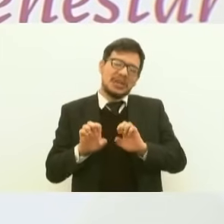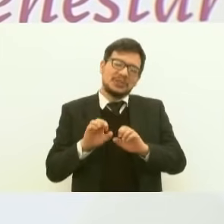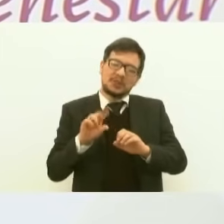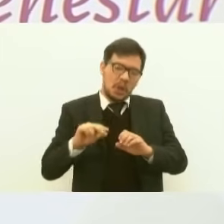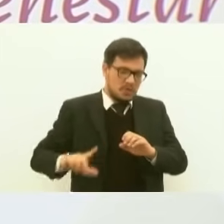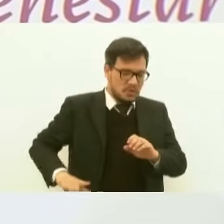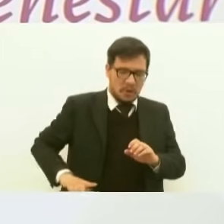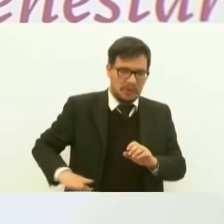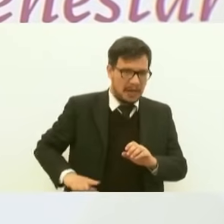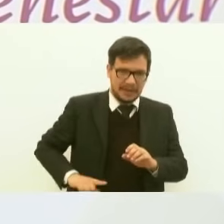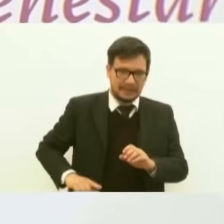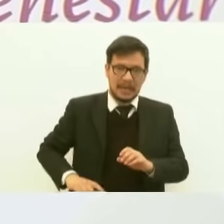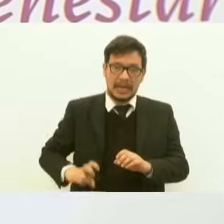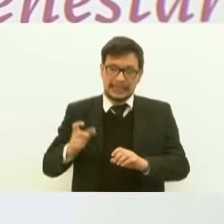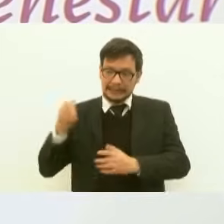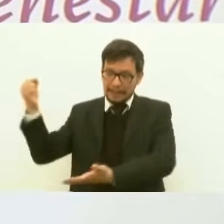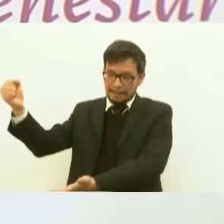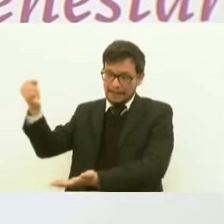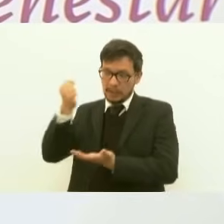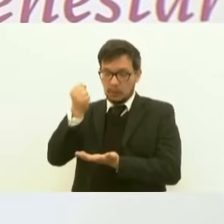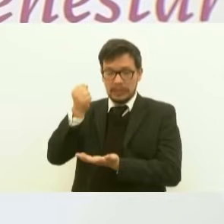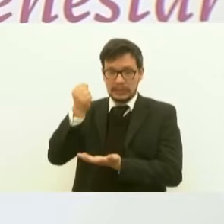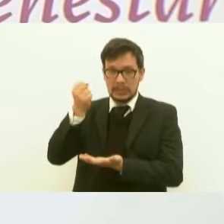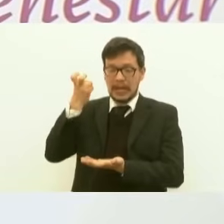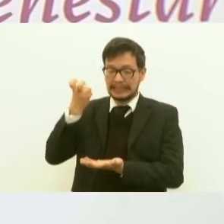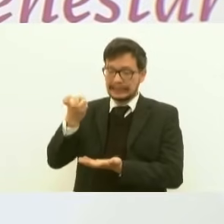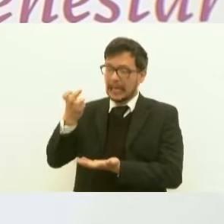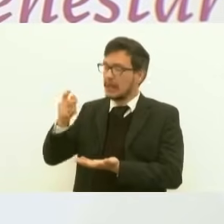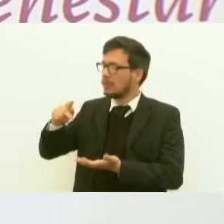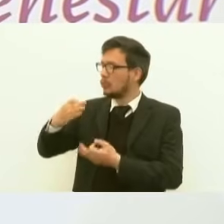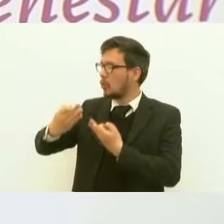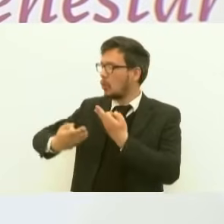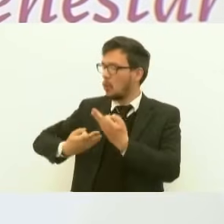El presupuesto es dinero de todo el pueblo. Pero ya